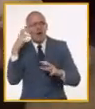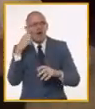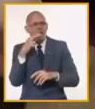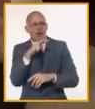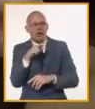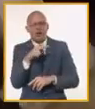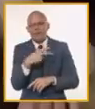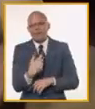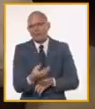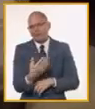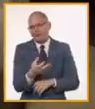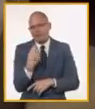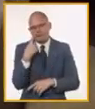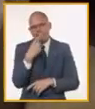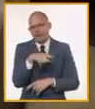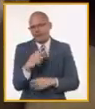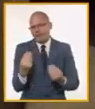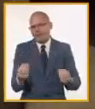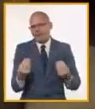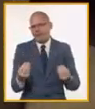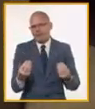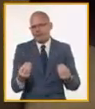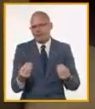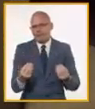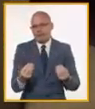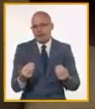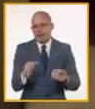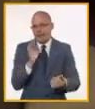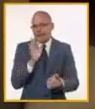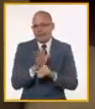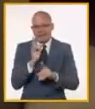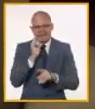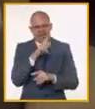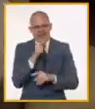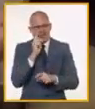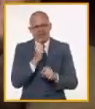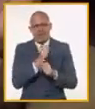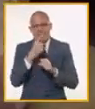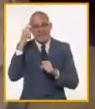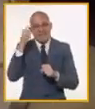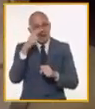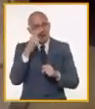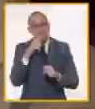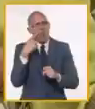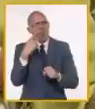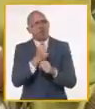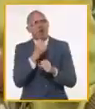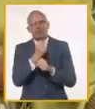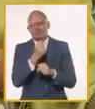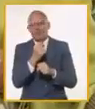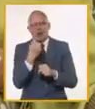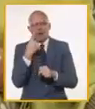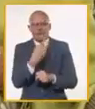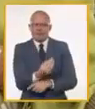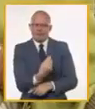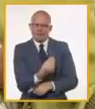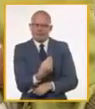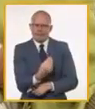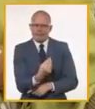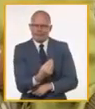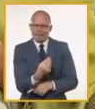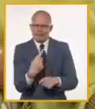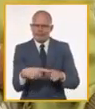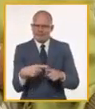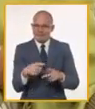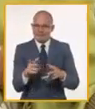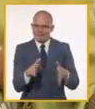meter en eso que está fulano. Cuando me metí vi que fulano ni trabajaba, ni hacía esto, ni hacía nada. No hemos hablado de la familia.